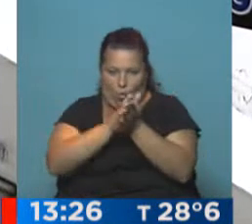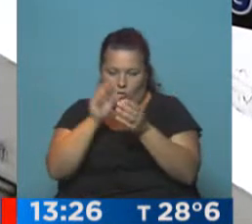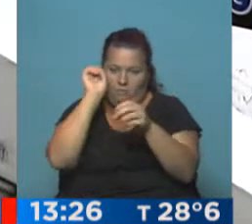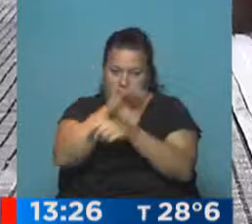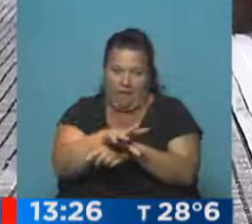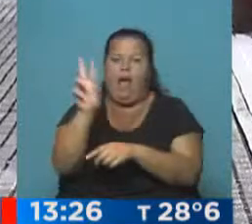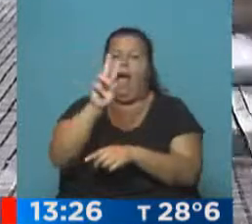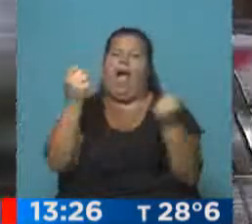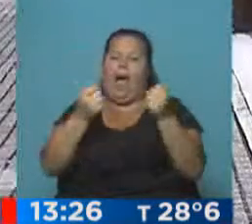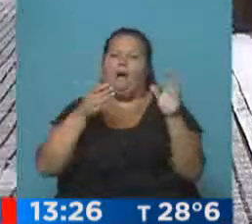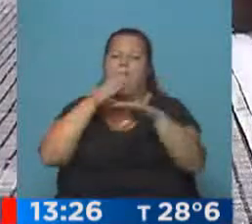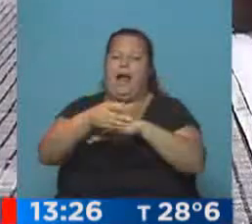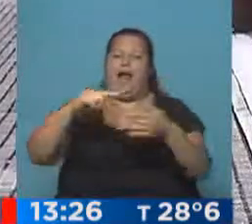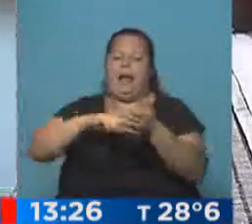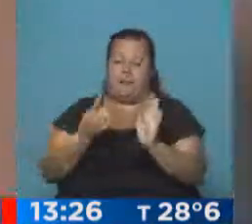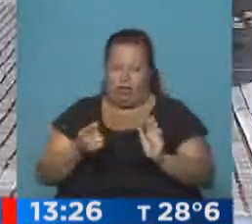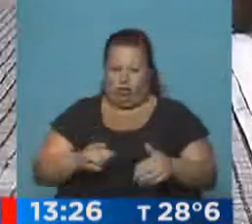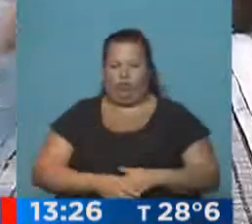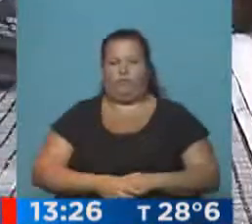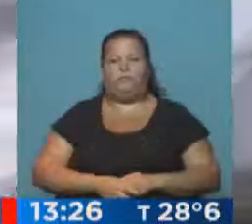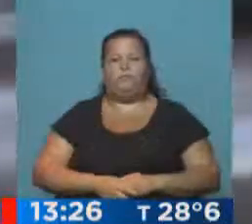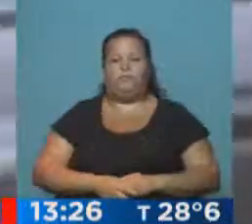se le habilita el vehículo para ingresar al área central